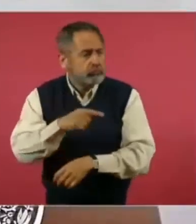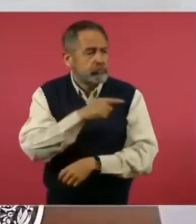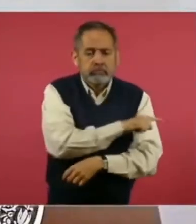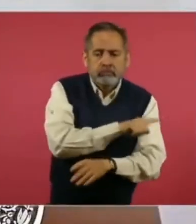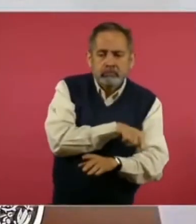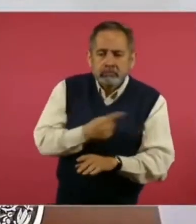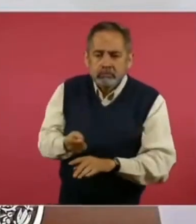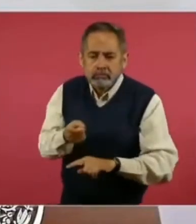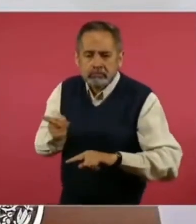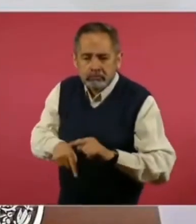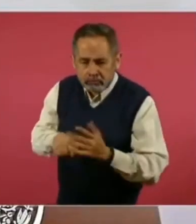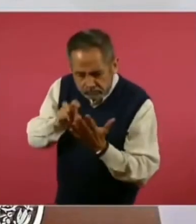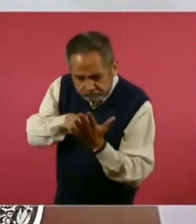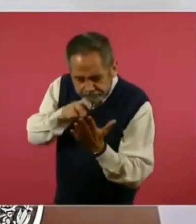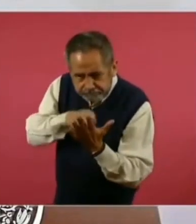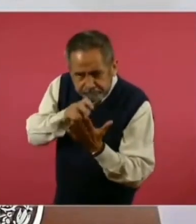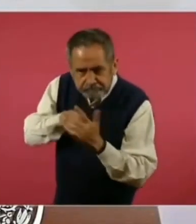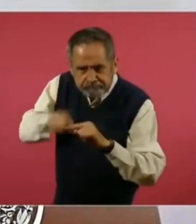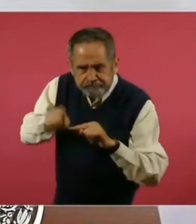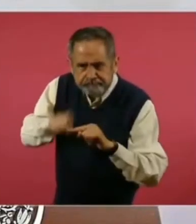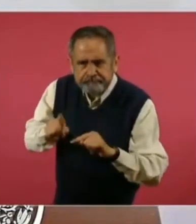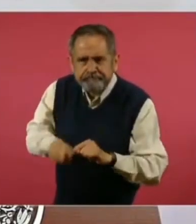que